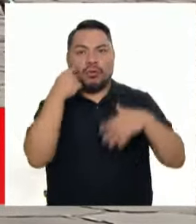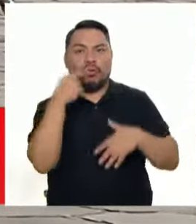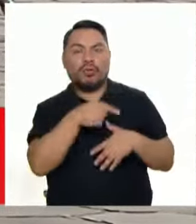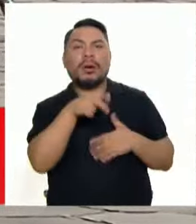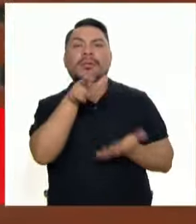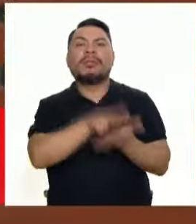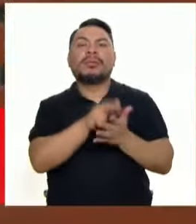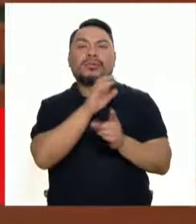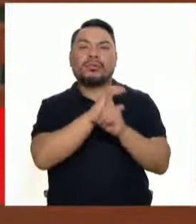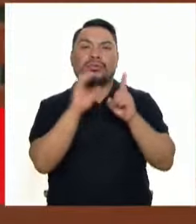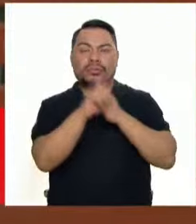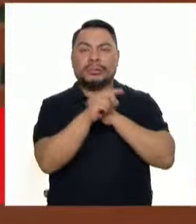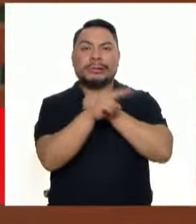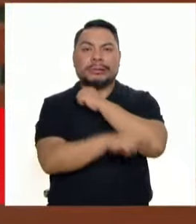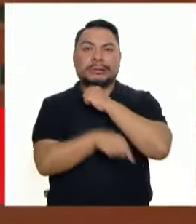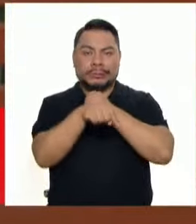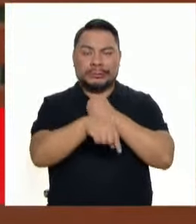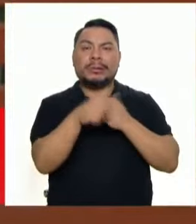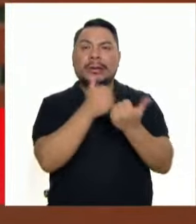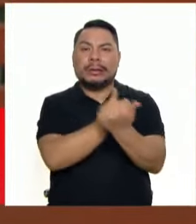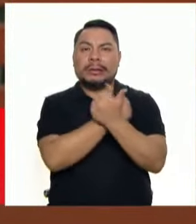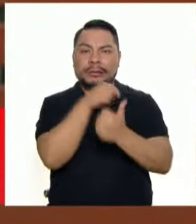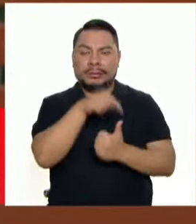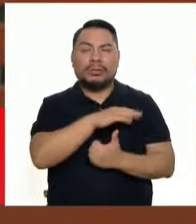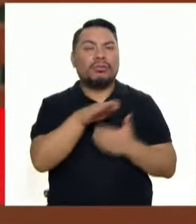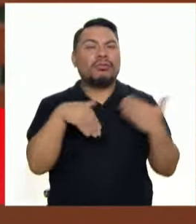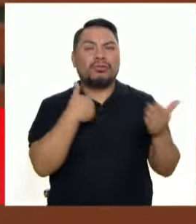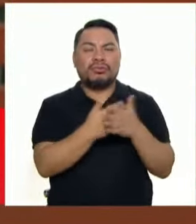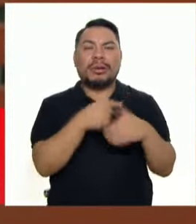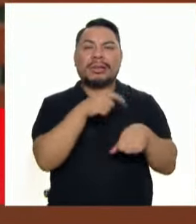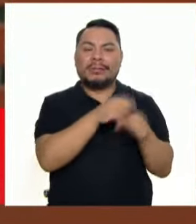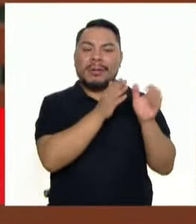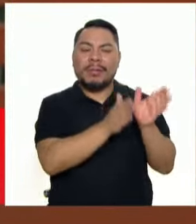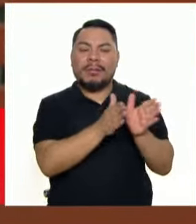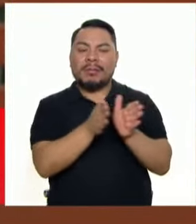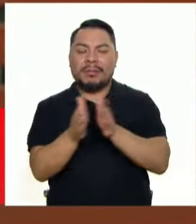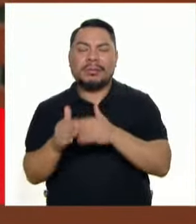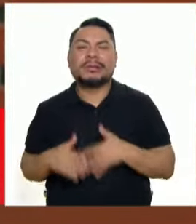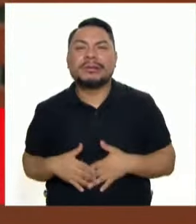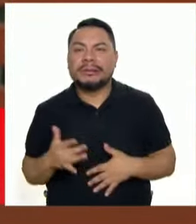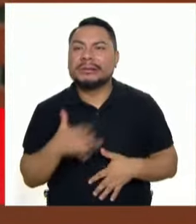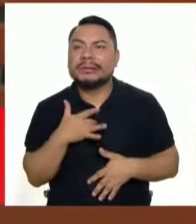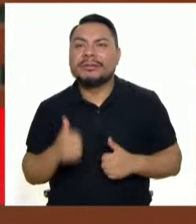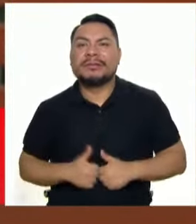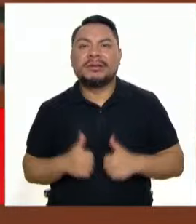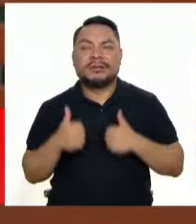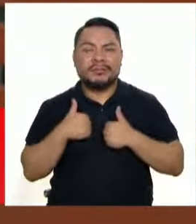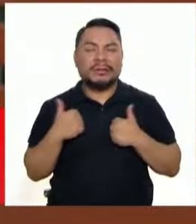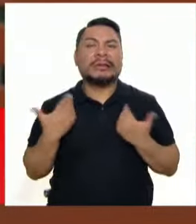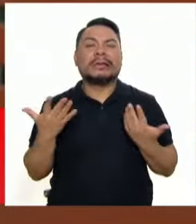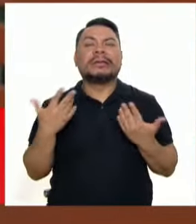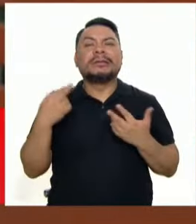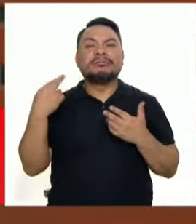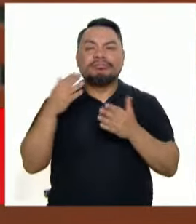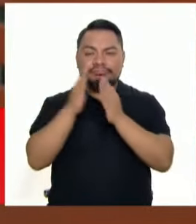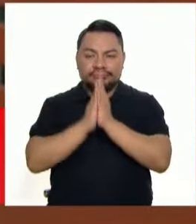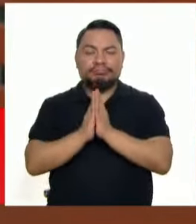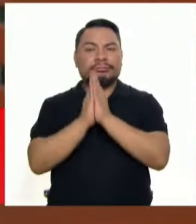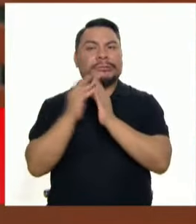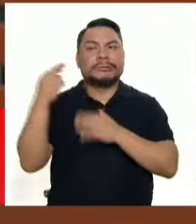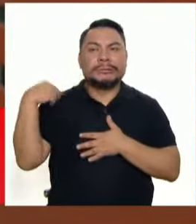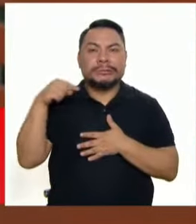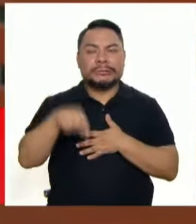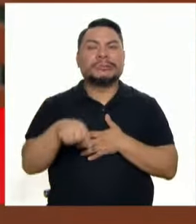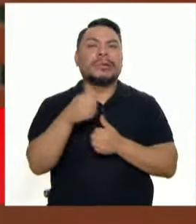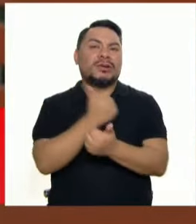como Patrimonio Cultural de la Nación. Hay toda una liturgia, se siente, se vive el fervor ayacuchano, huamanguino. Y así